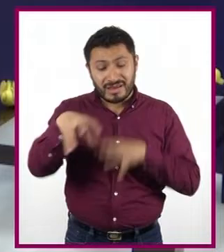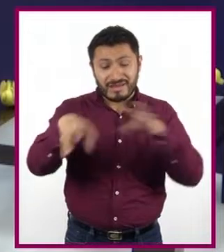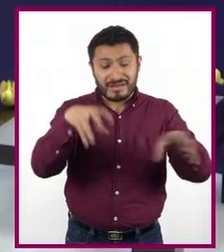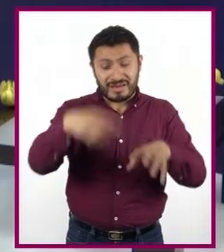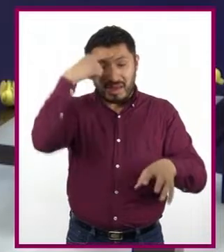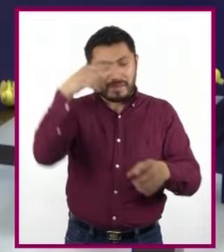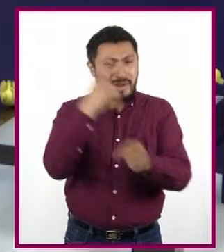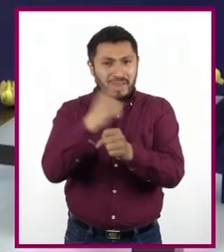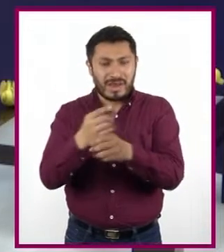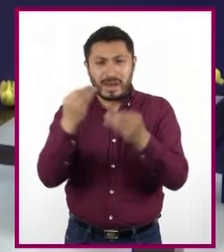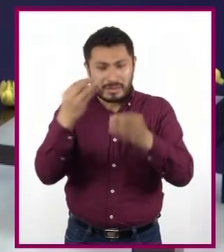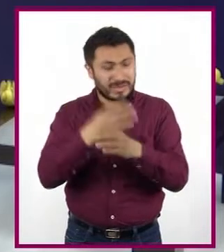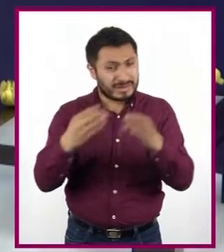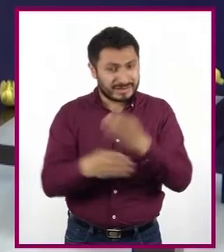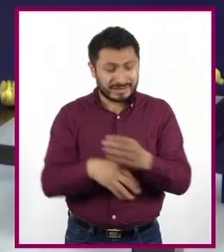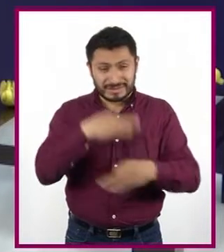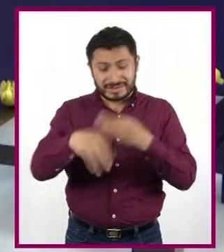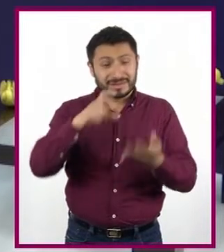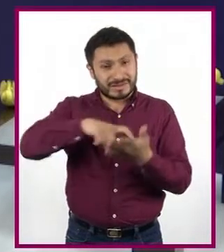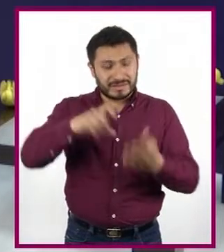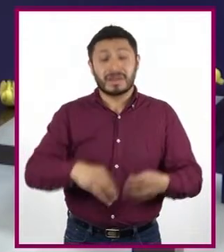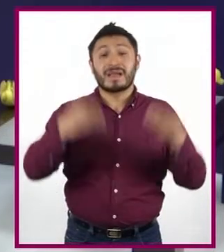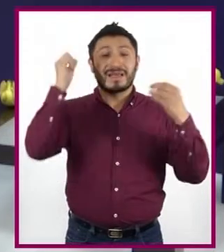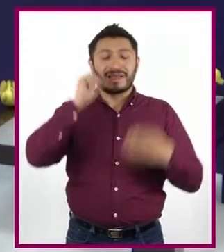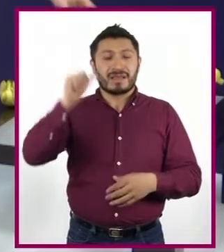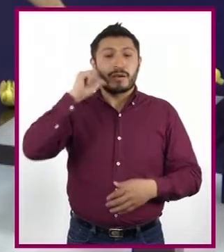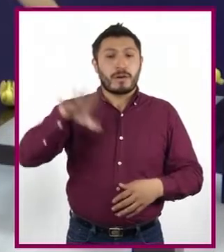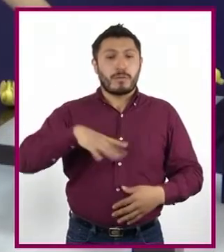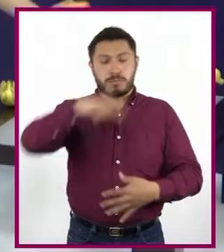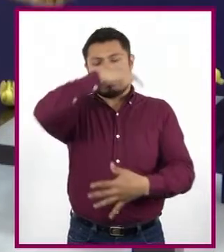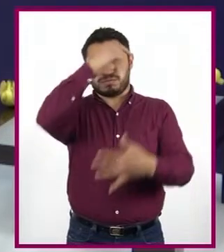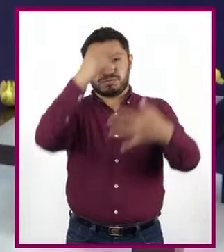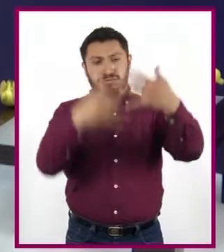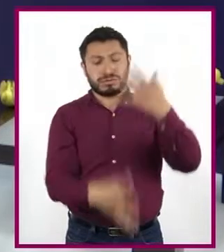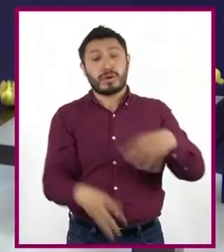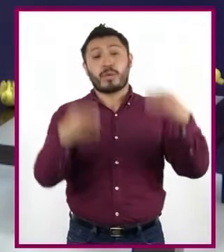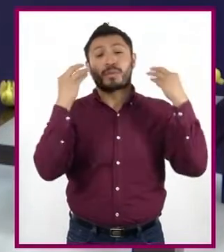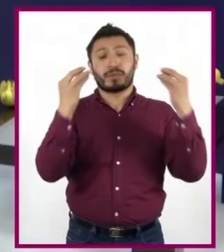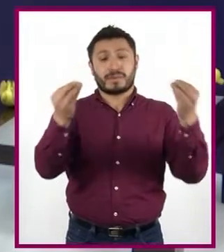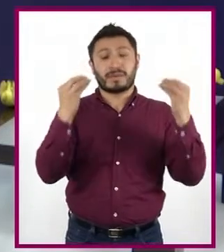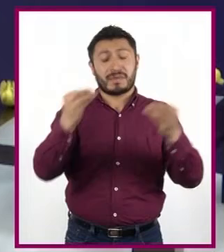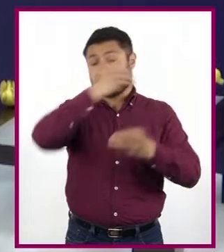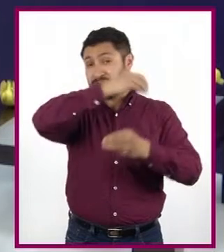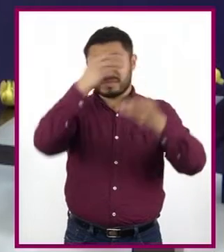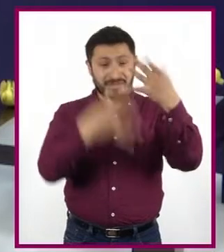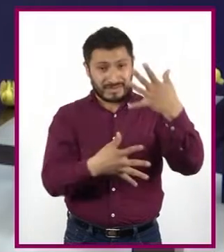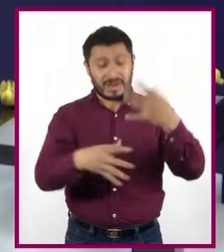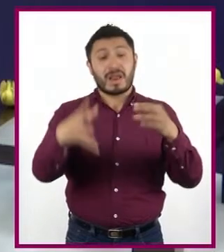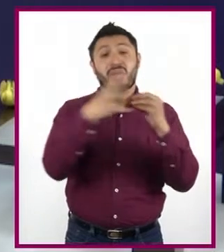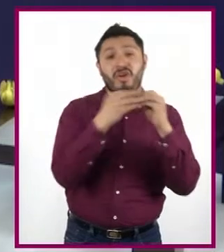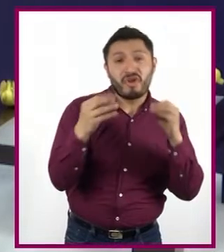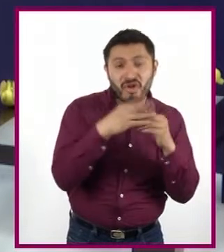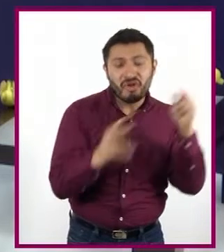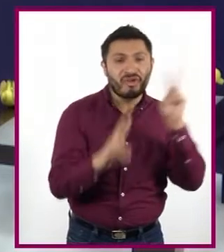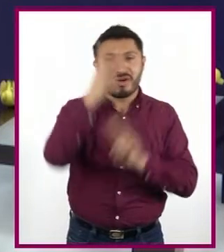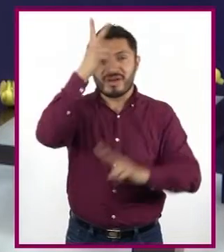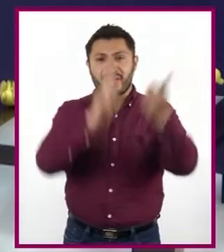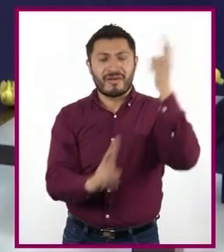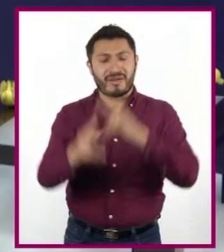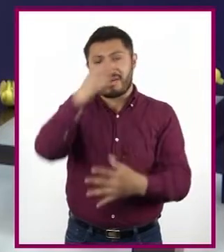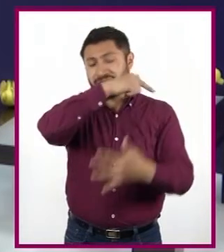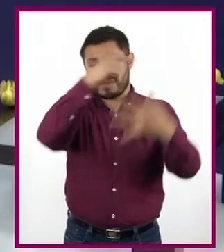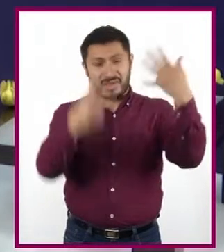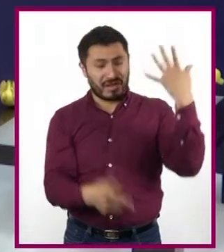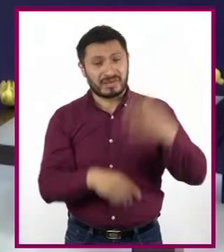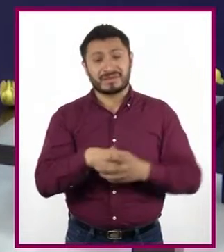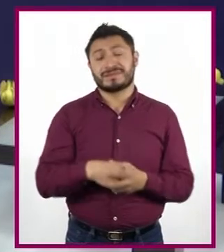todo. Siempre hay una gran variedad, bastante variedad, de frutas, verduras, hortalizas,